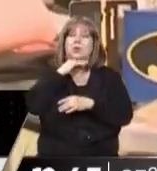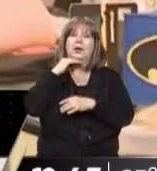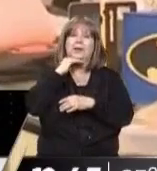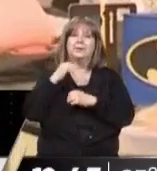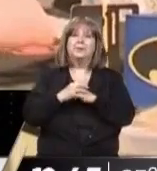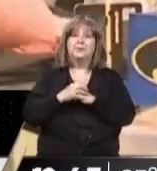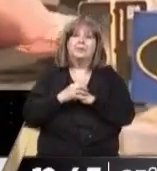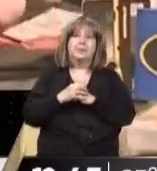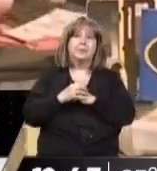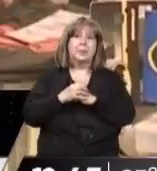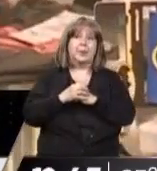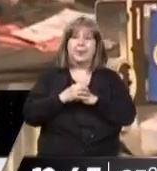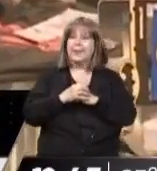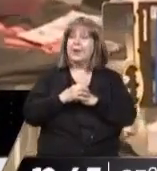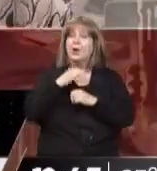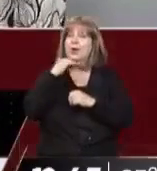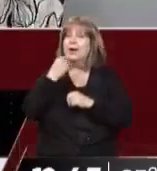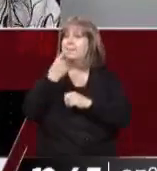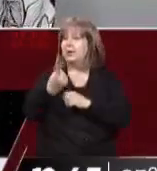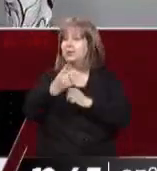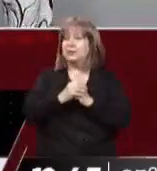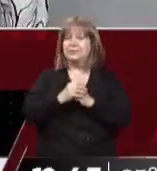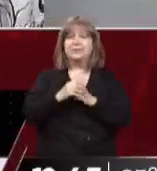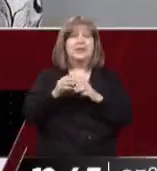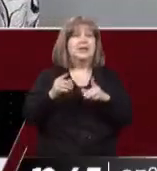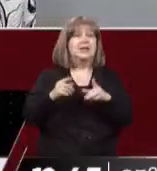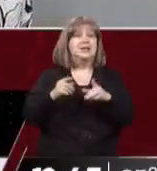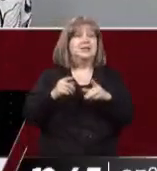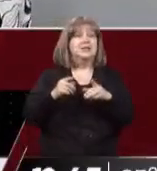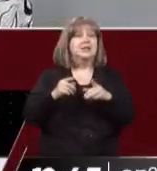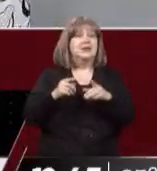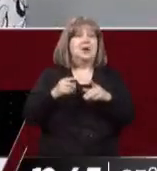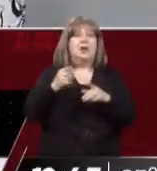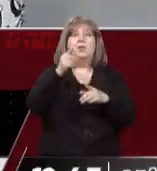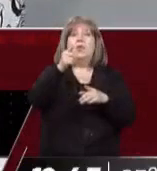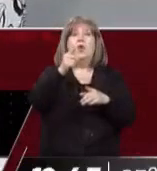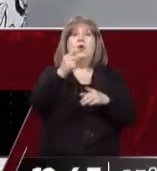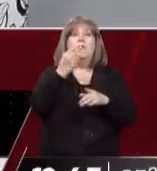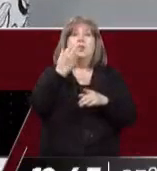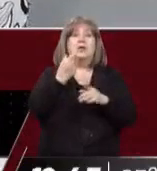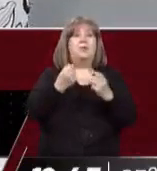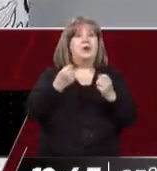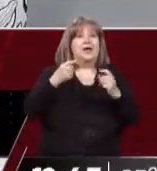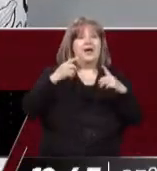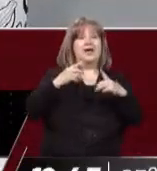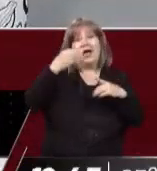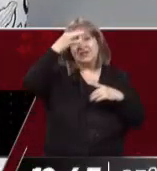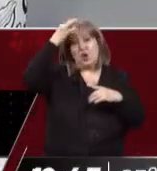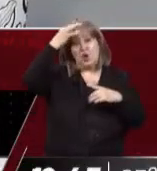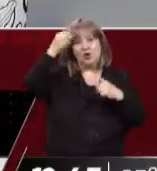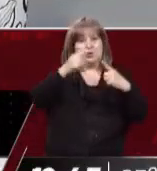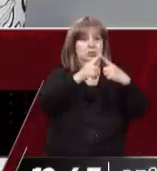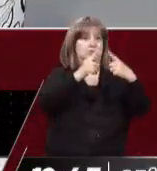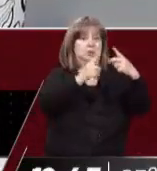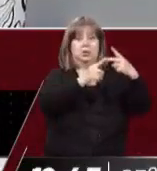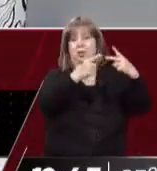Margot Robbie, a ver qué les llama la atención en ese caso. No, que quiero que se meta en una polémica, que diga cuál es su actor favorito de Batman. Viste que hay gente que le gusta George